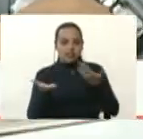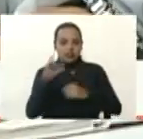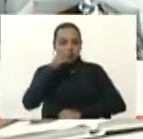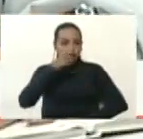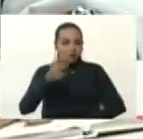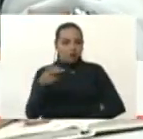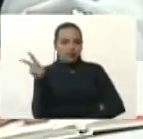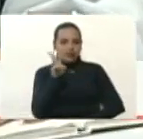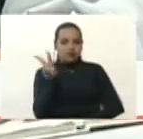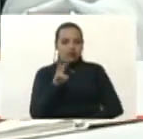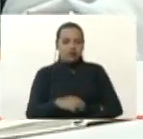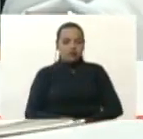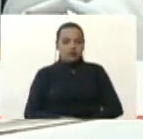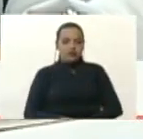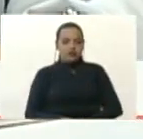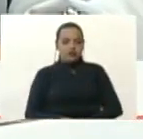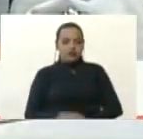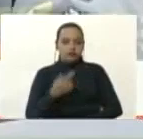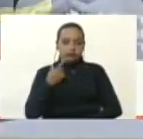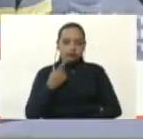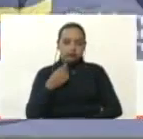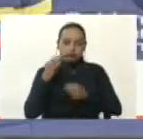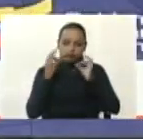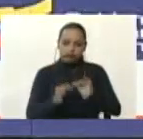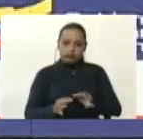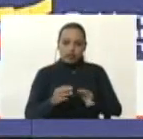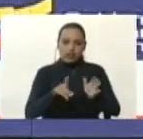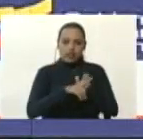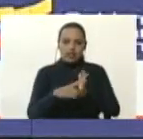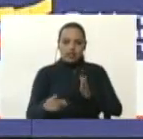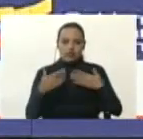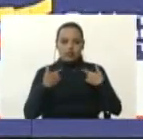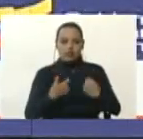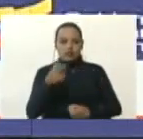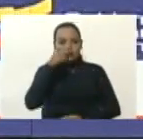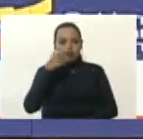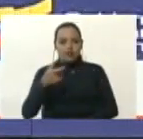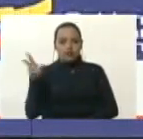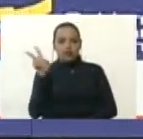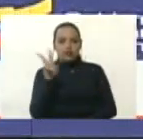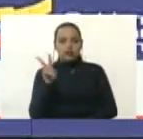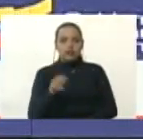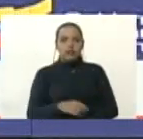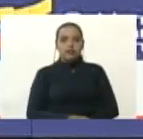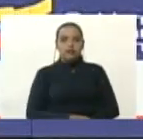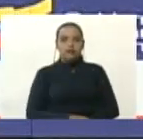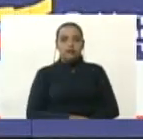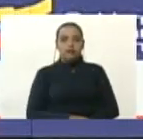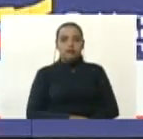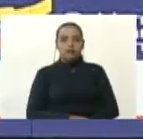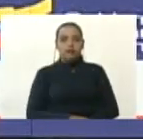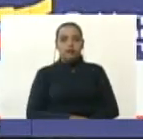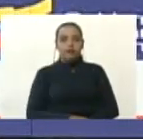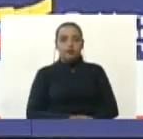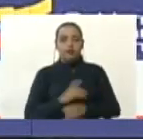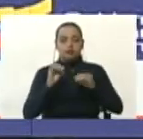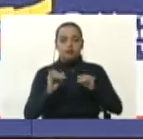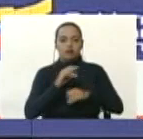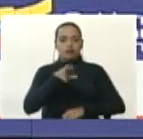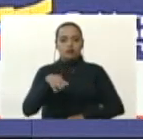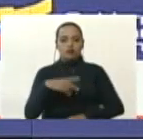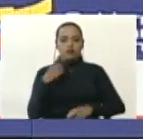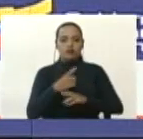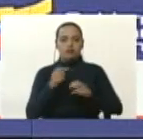pueblo de Venezuela, de garantizarle los derechos a la salud del pueblo de Venezuela. Y así nosotros tenemos que seguir